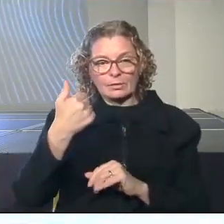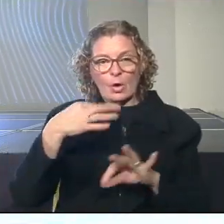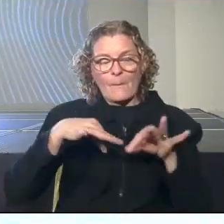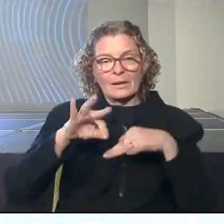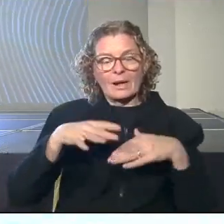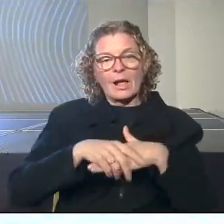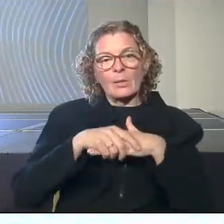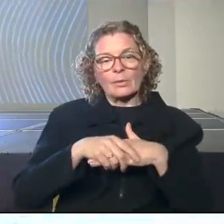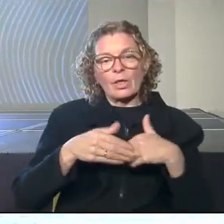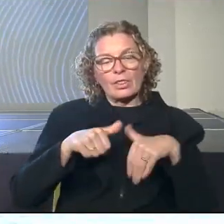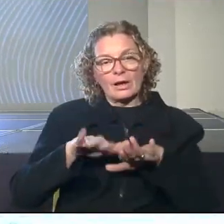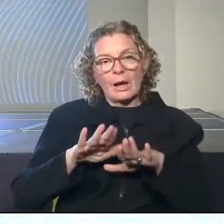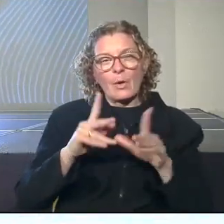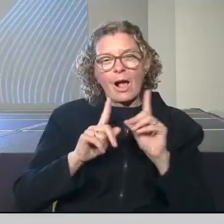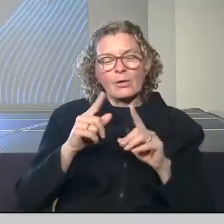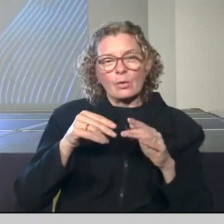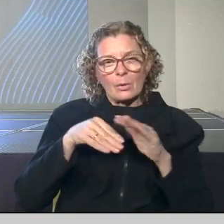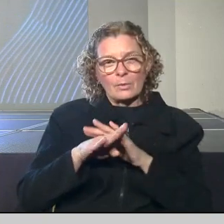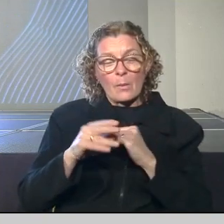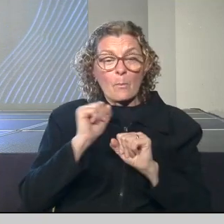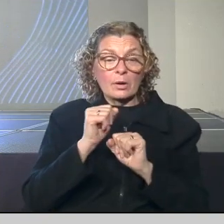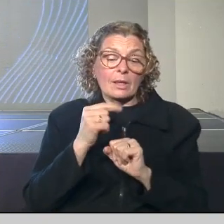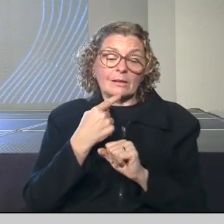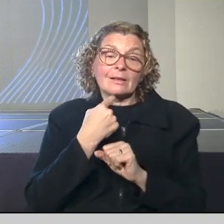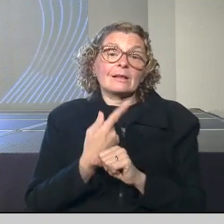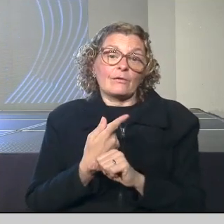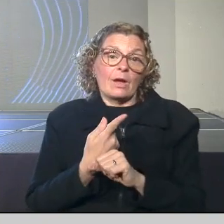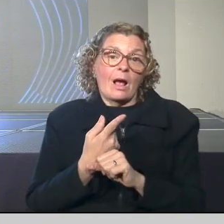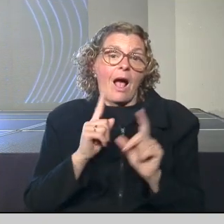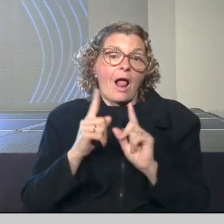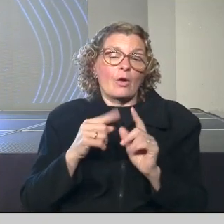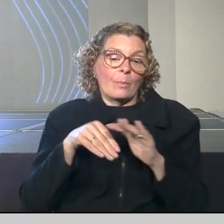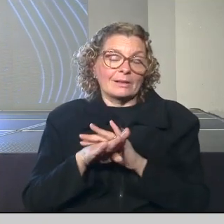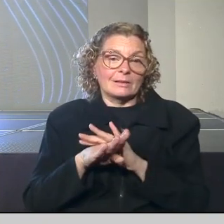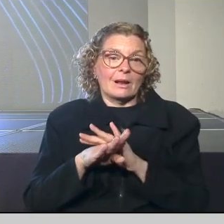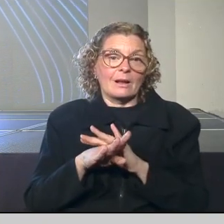Libre, les dejamos algunos links que les puedan resultar de utilidad.